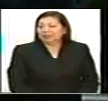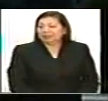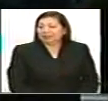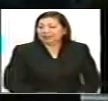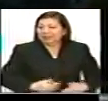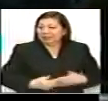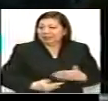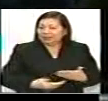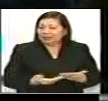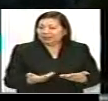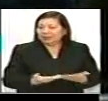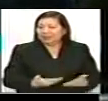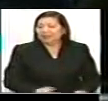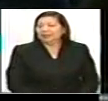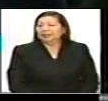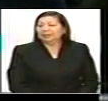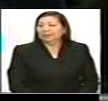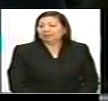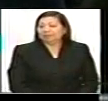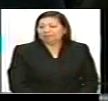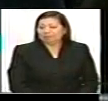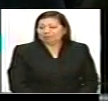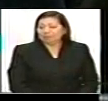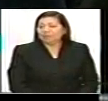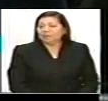de la data. Entonces,